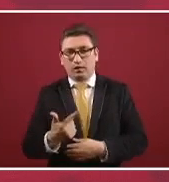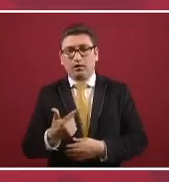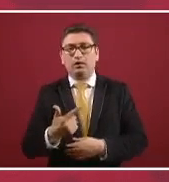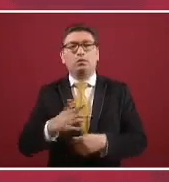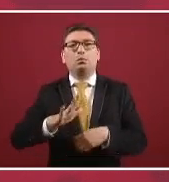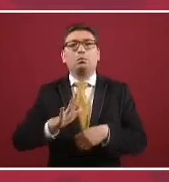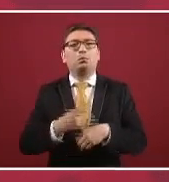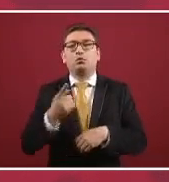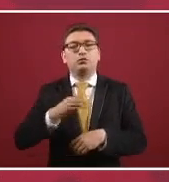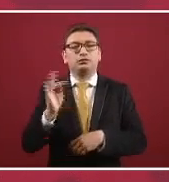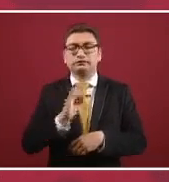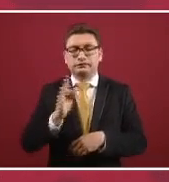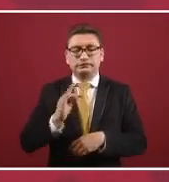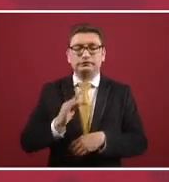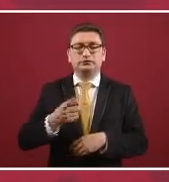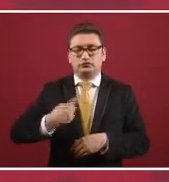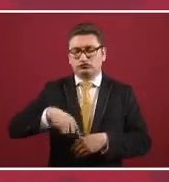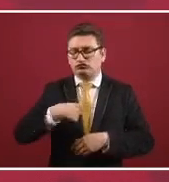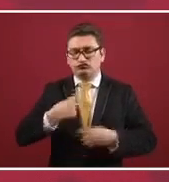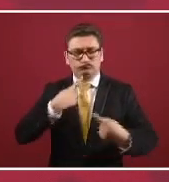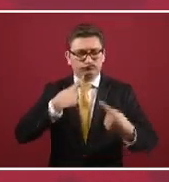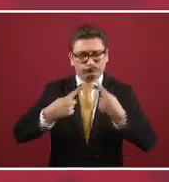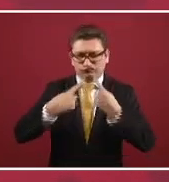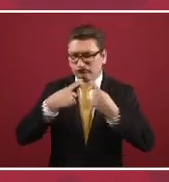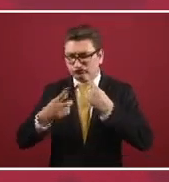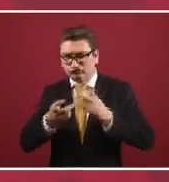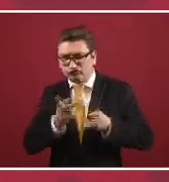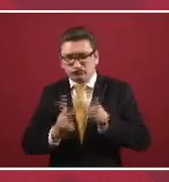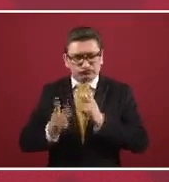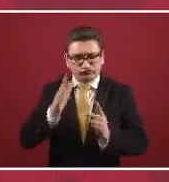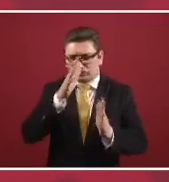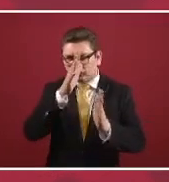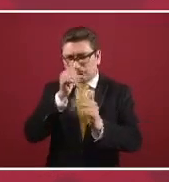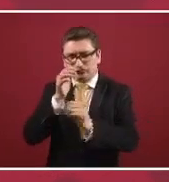podamos mitigar, podamos